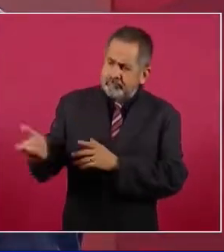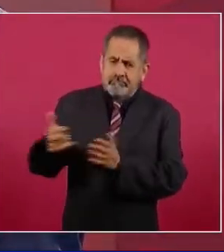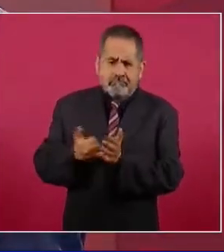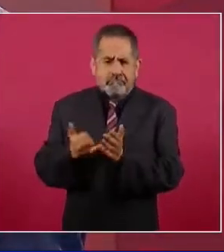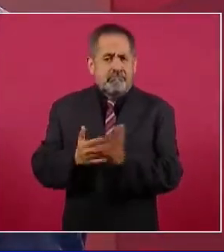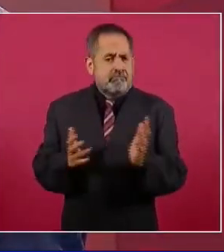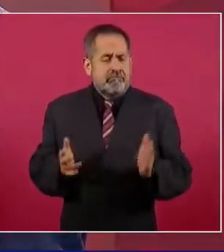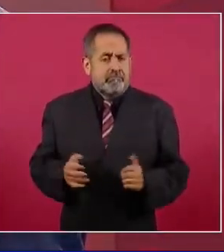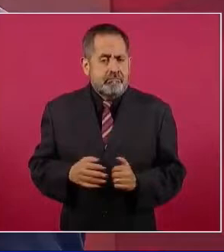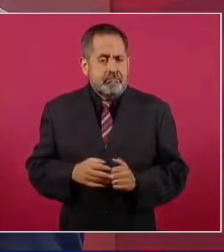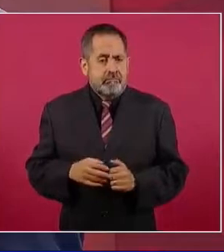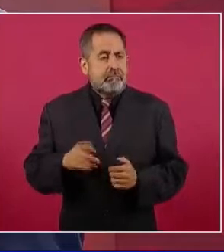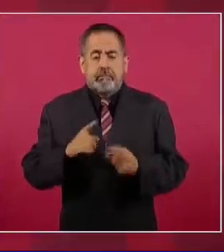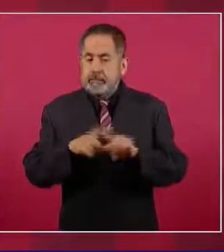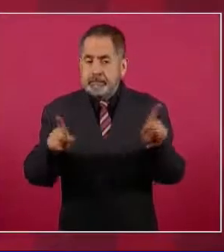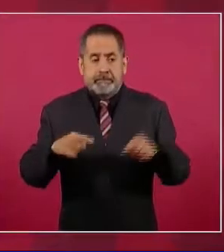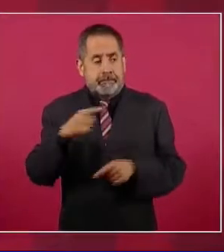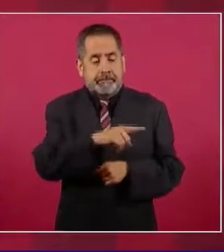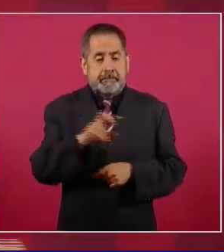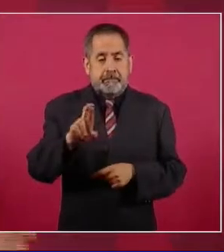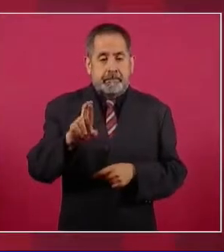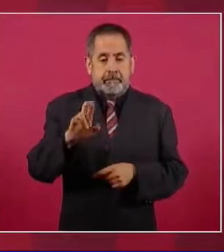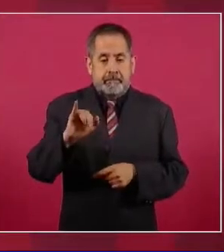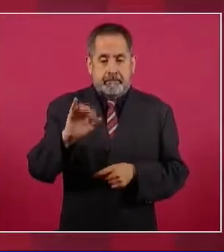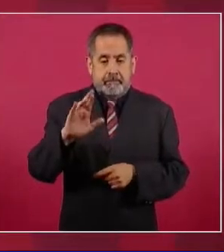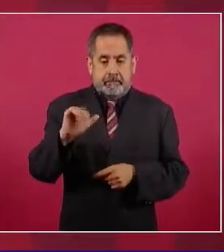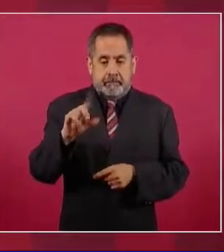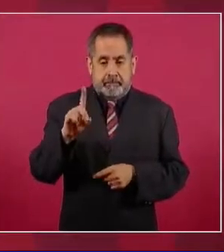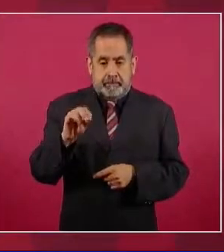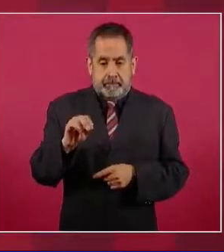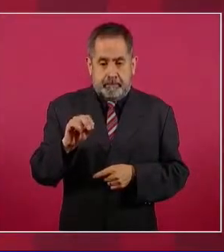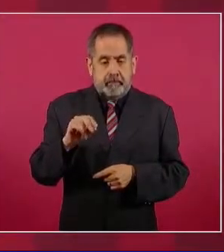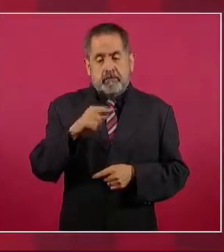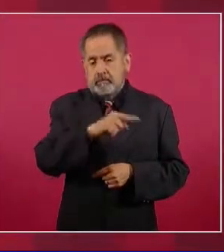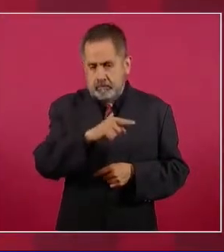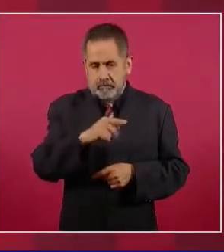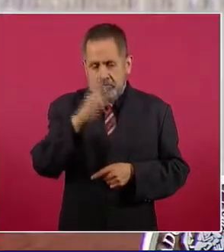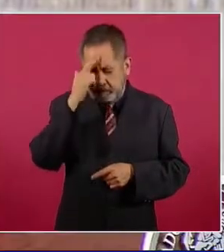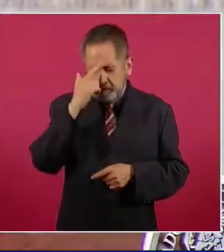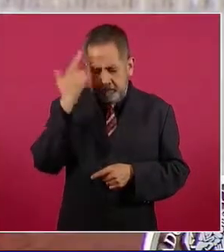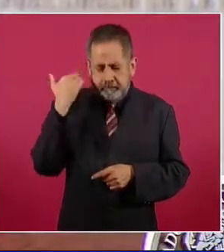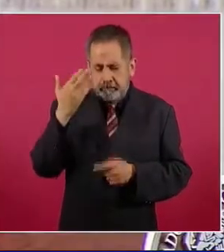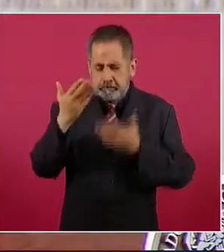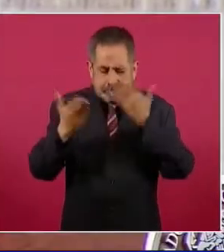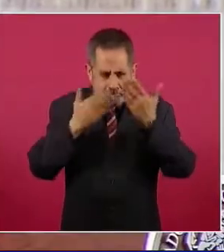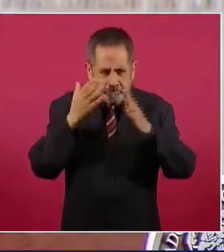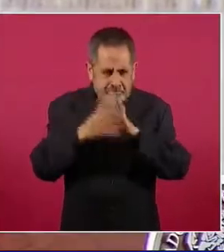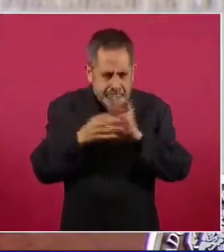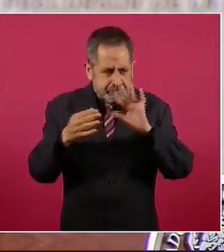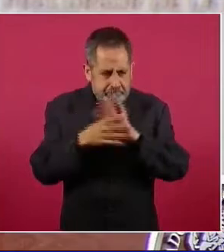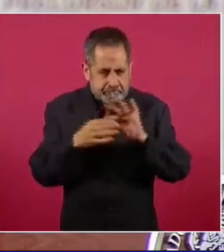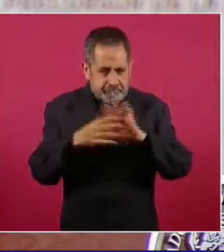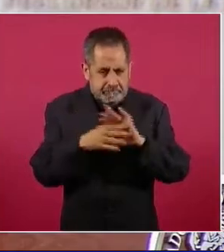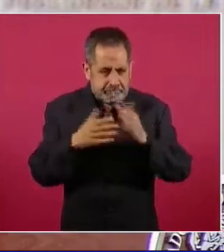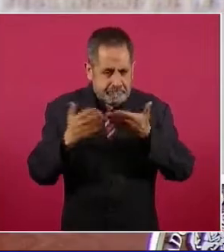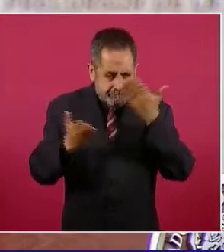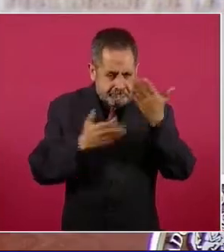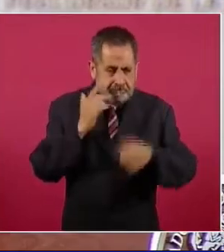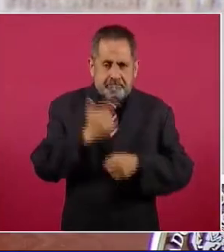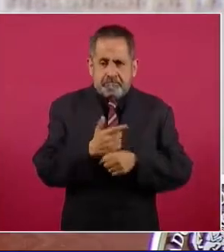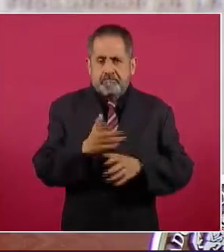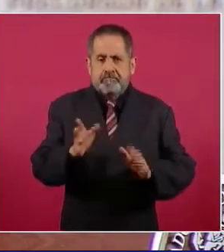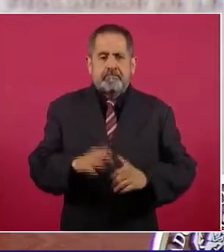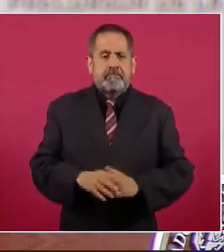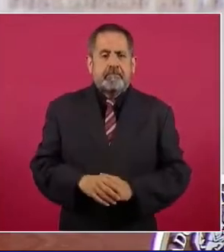En el caso de Ricardo Salinas se está haciendo una revisión, se los expliqué la vez pasada.